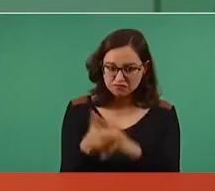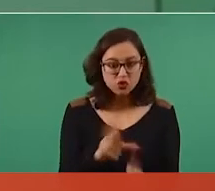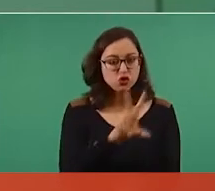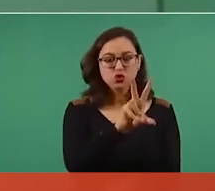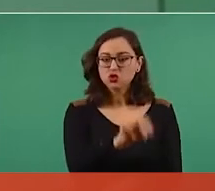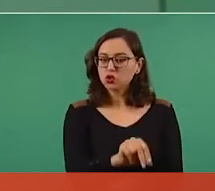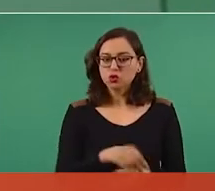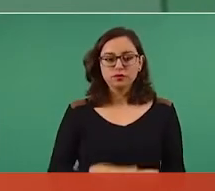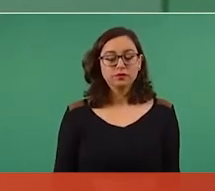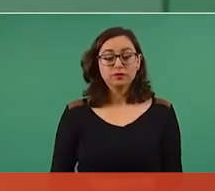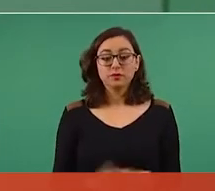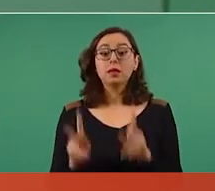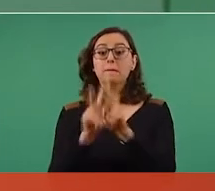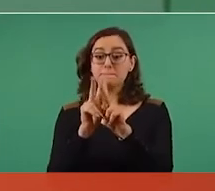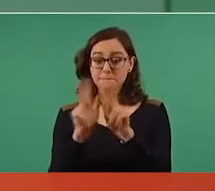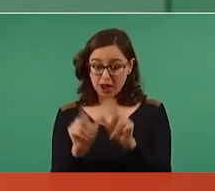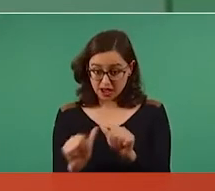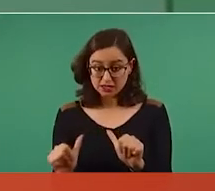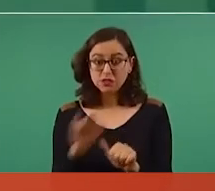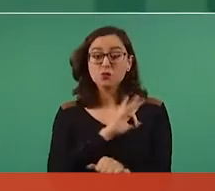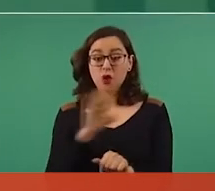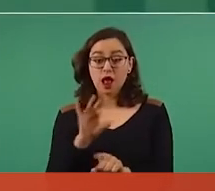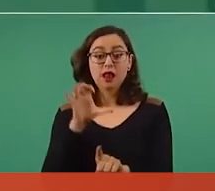La paz es fruto de la justicia.